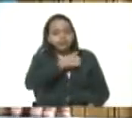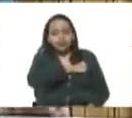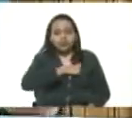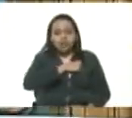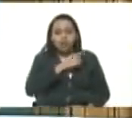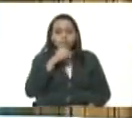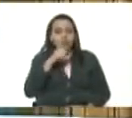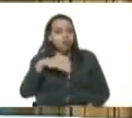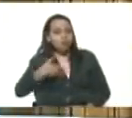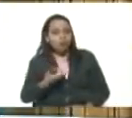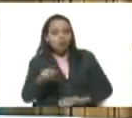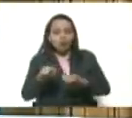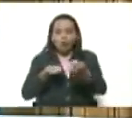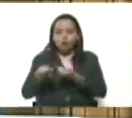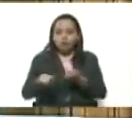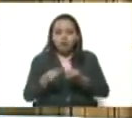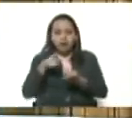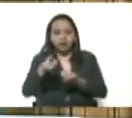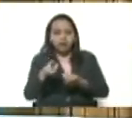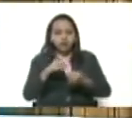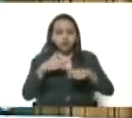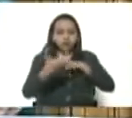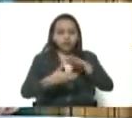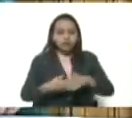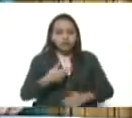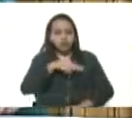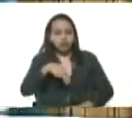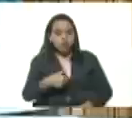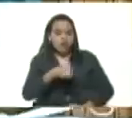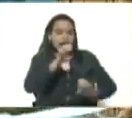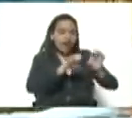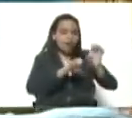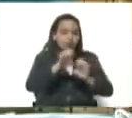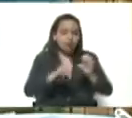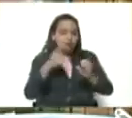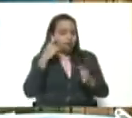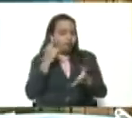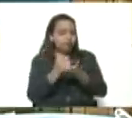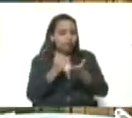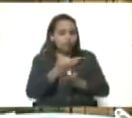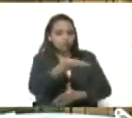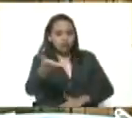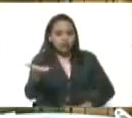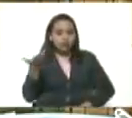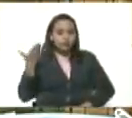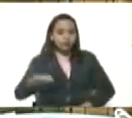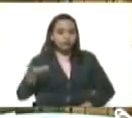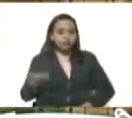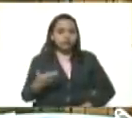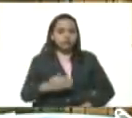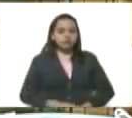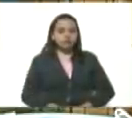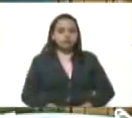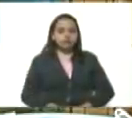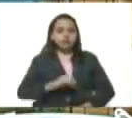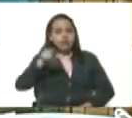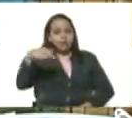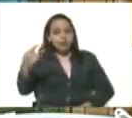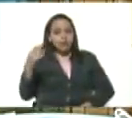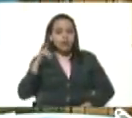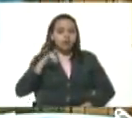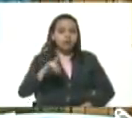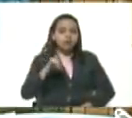no han podido controlar esta situación. Nosotros estamos analizando, fíjense ustedes, muy importante. Mañana